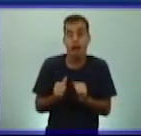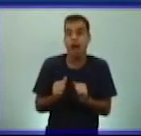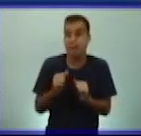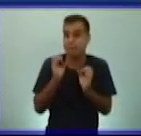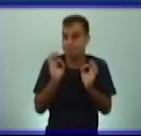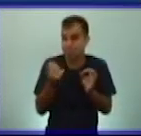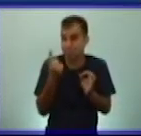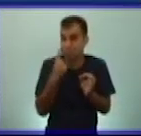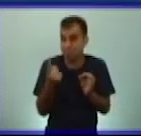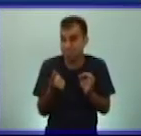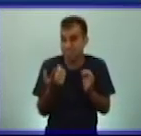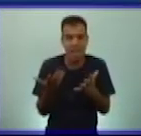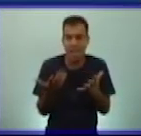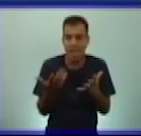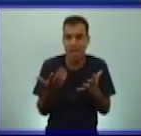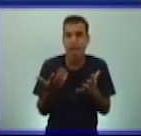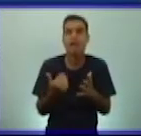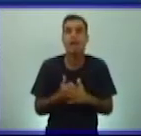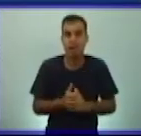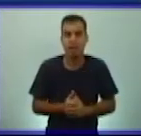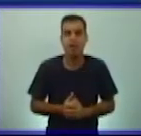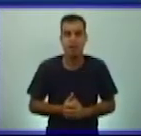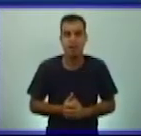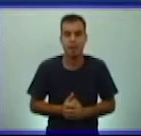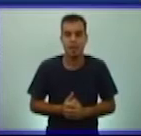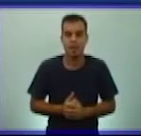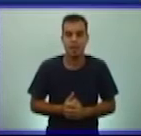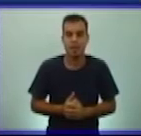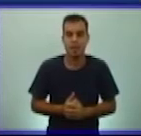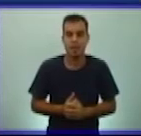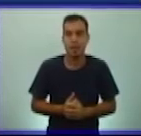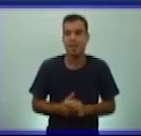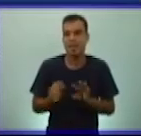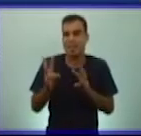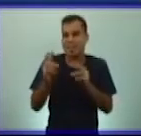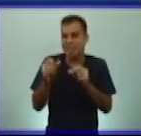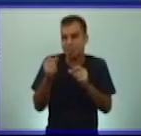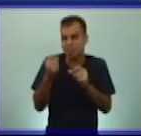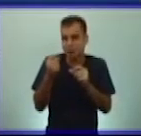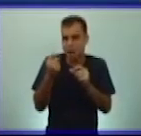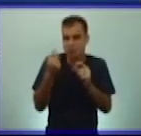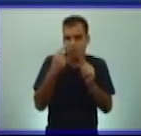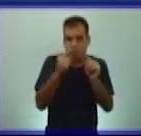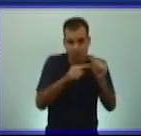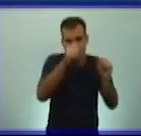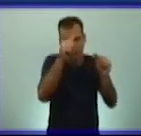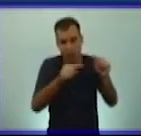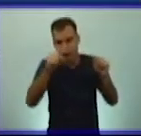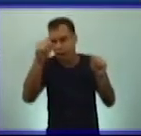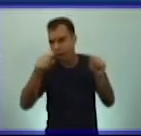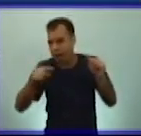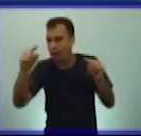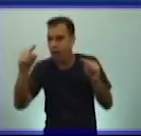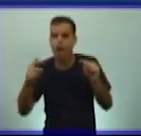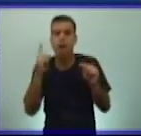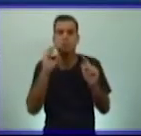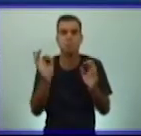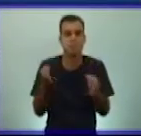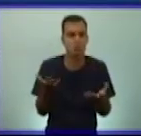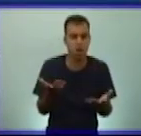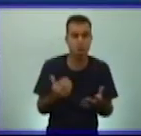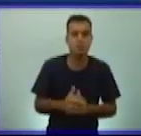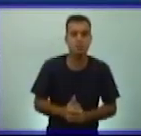en la huella que quedaba como resultado de este movimiento. En este caso estamos mostrando una